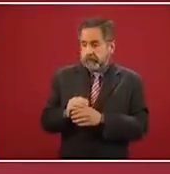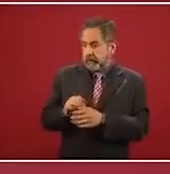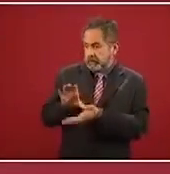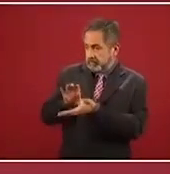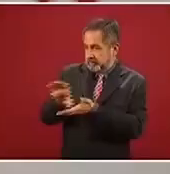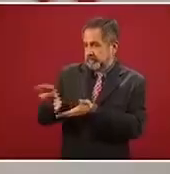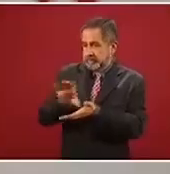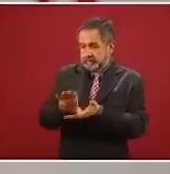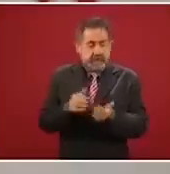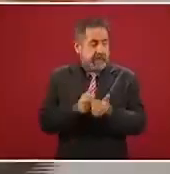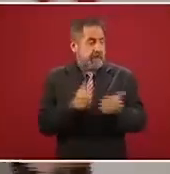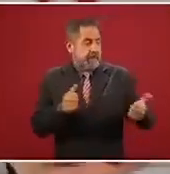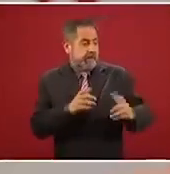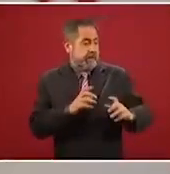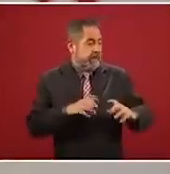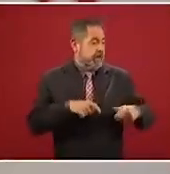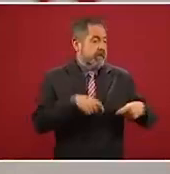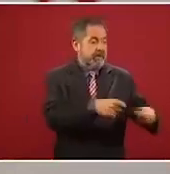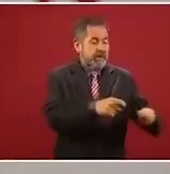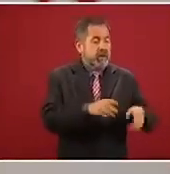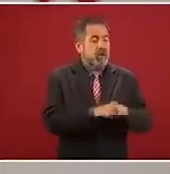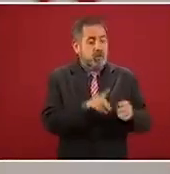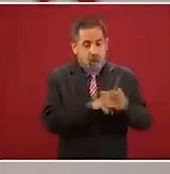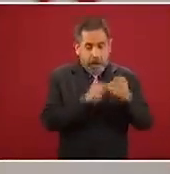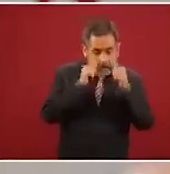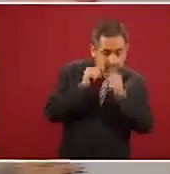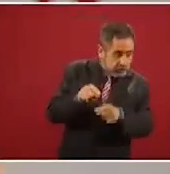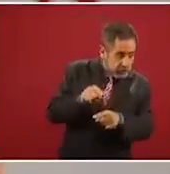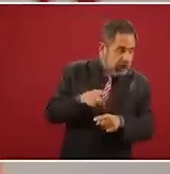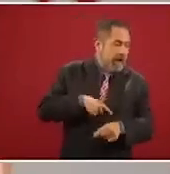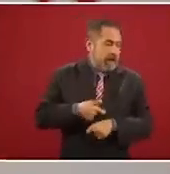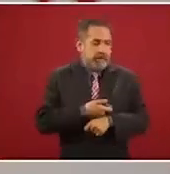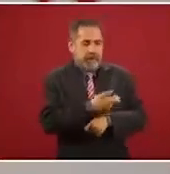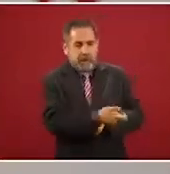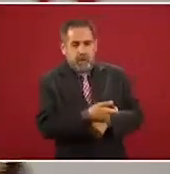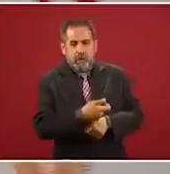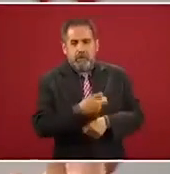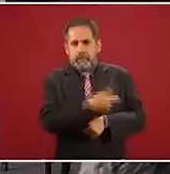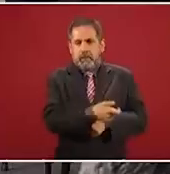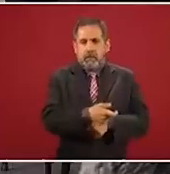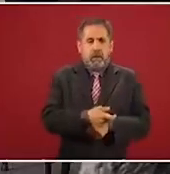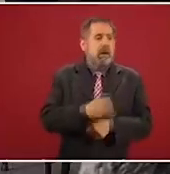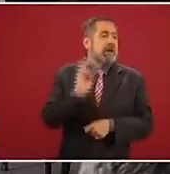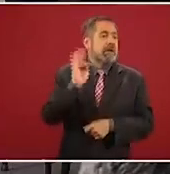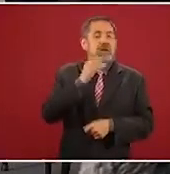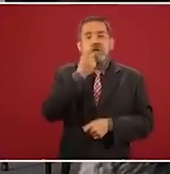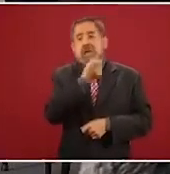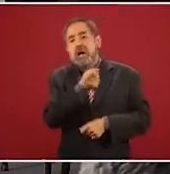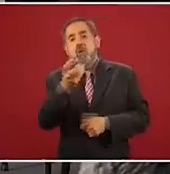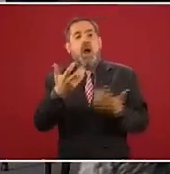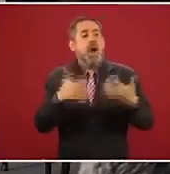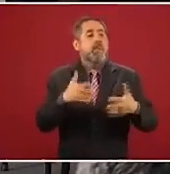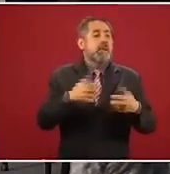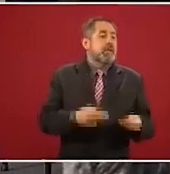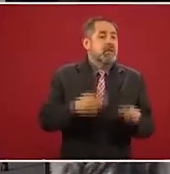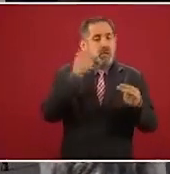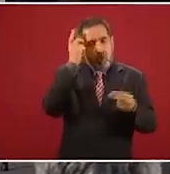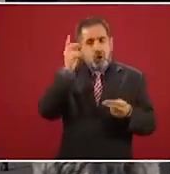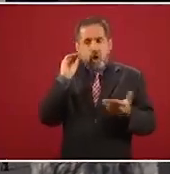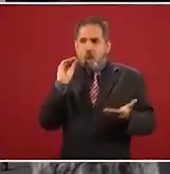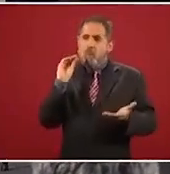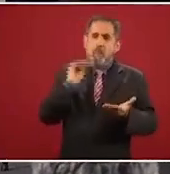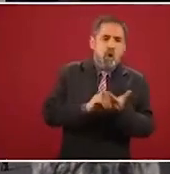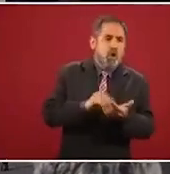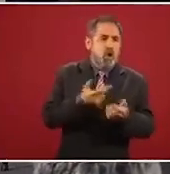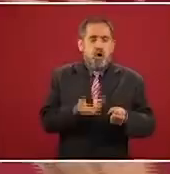el pago de la provisión de servicios de salud, iban a surgir empresarios que pusieran hospitales